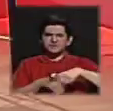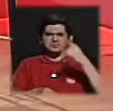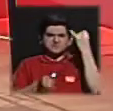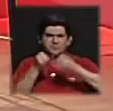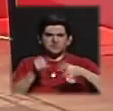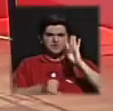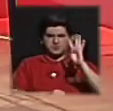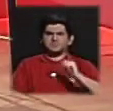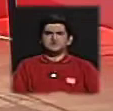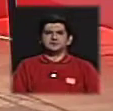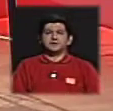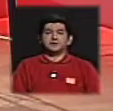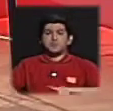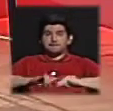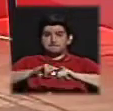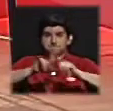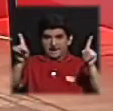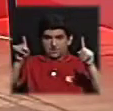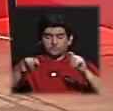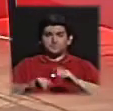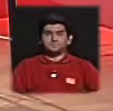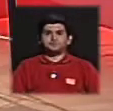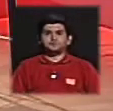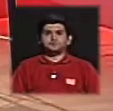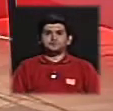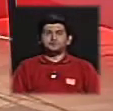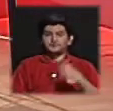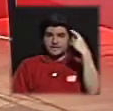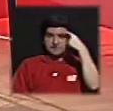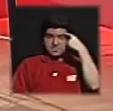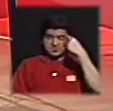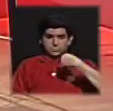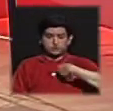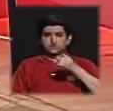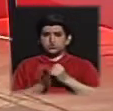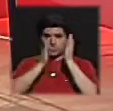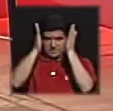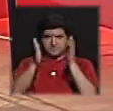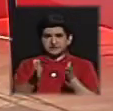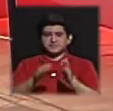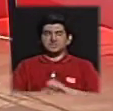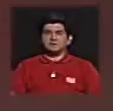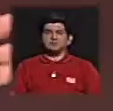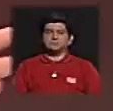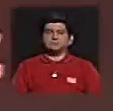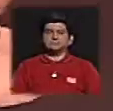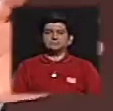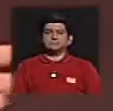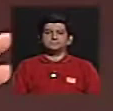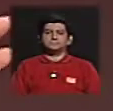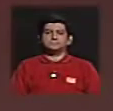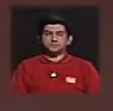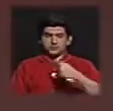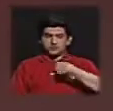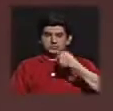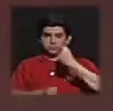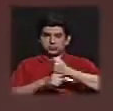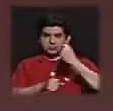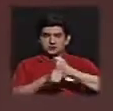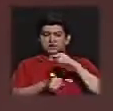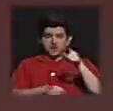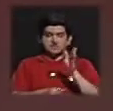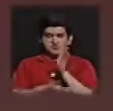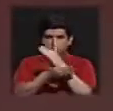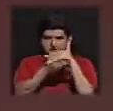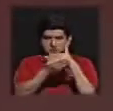4. Pero digamos, desde mi parte como investigador, yo he venido trabajando en esto